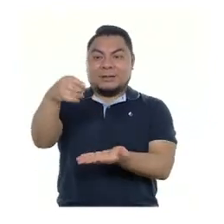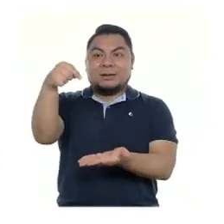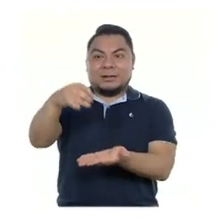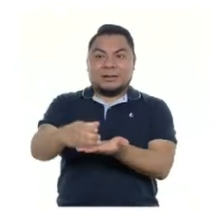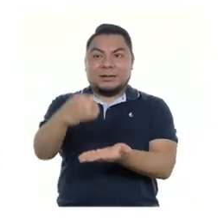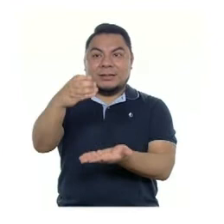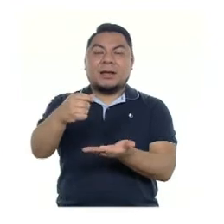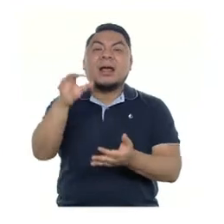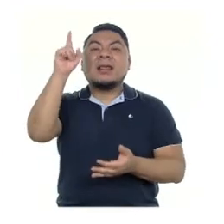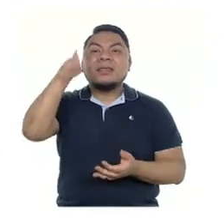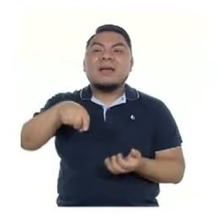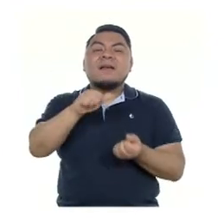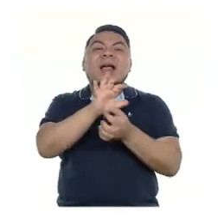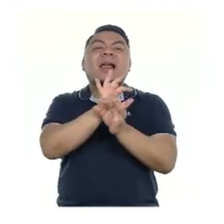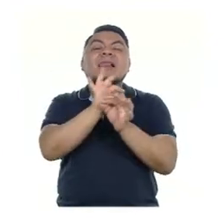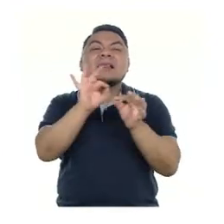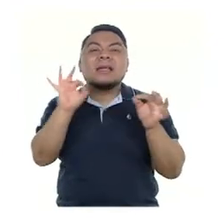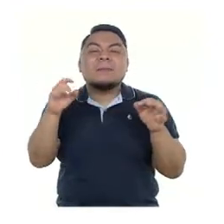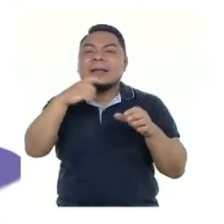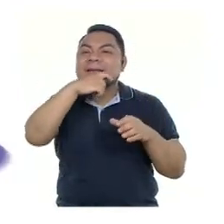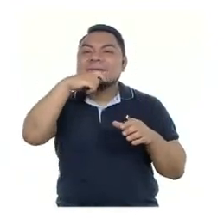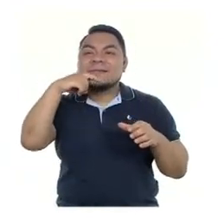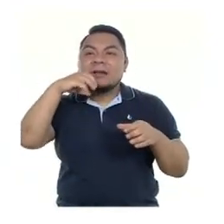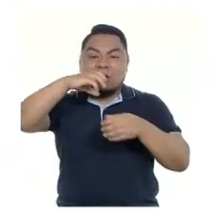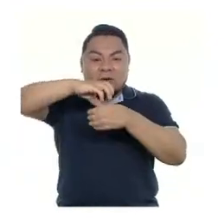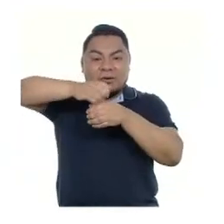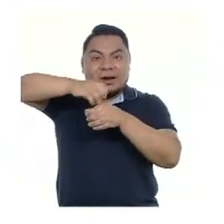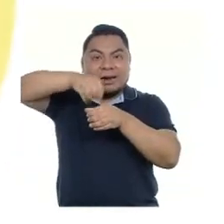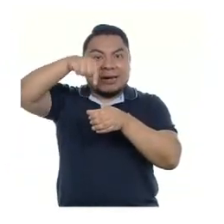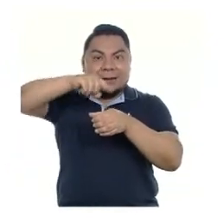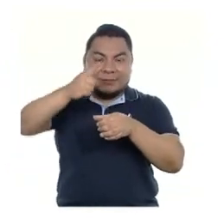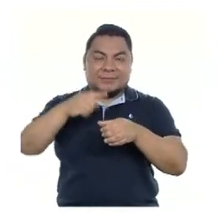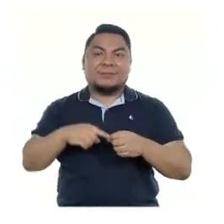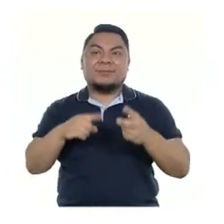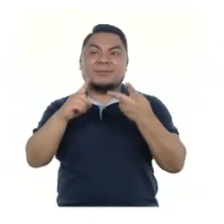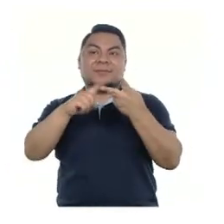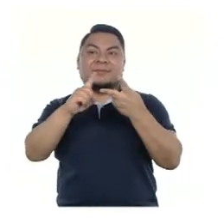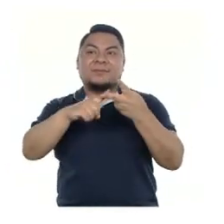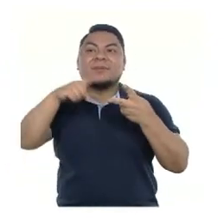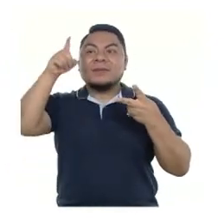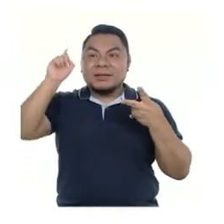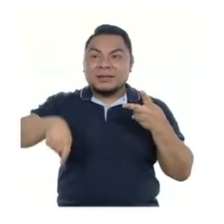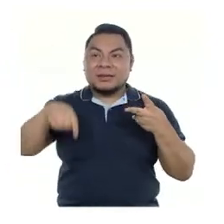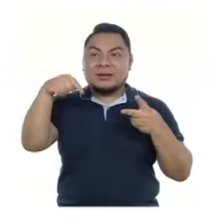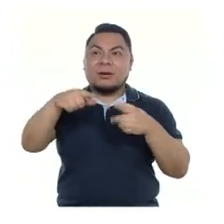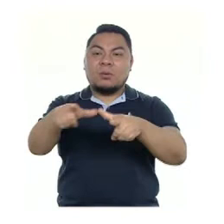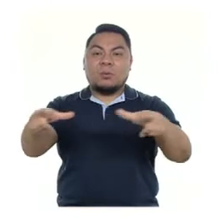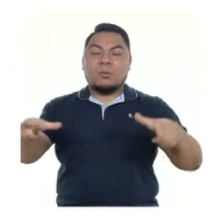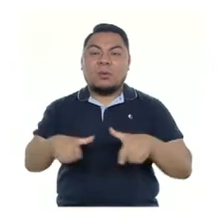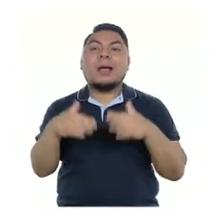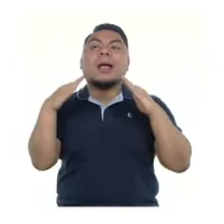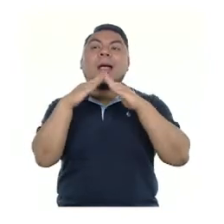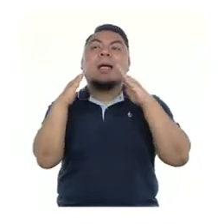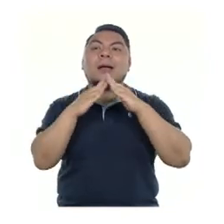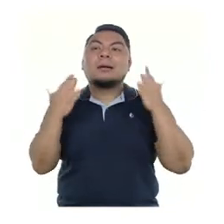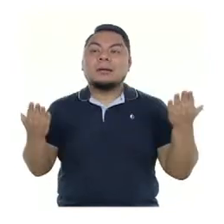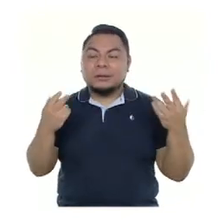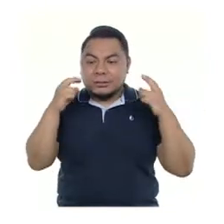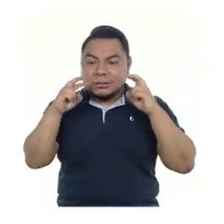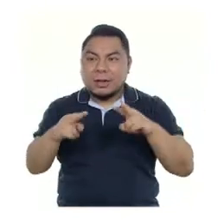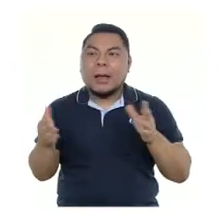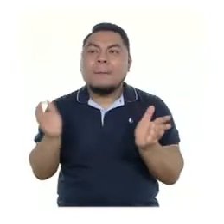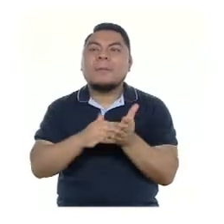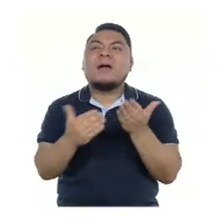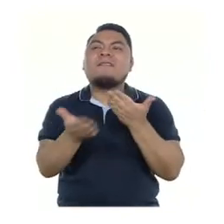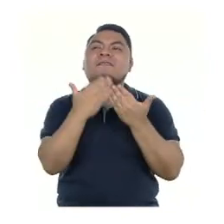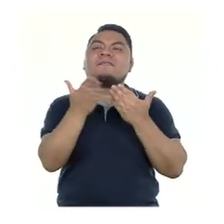estar limpias, secas y con tapa. Segundo, se debe colocar en un lugar de la casa en donde sea